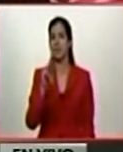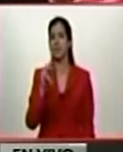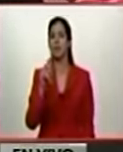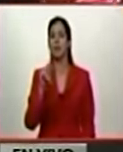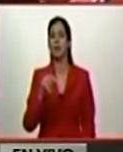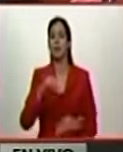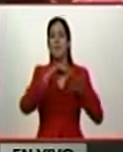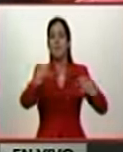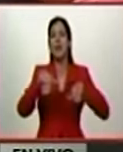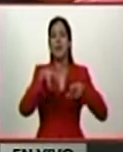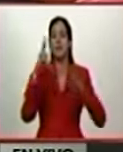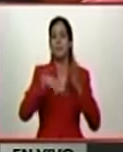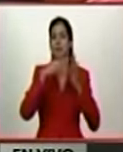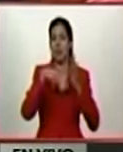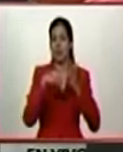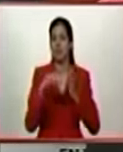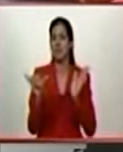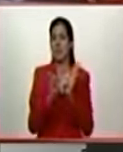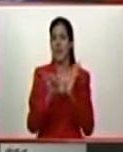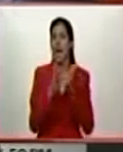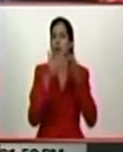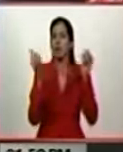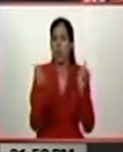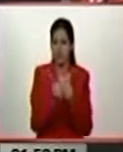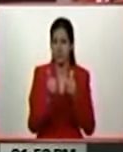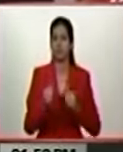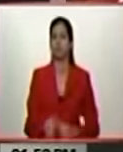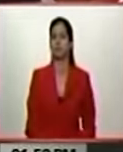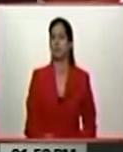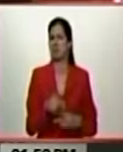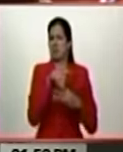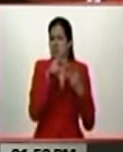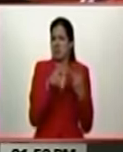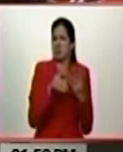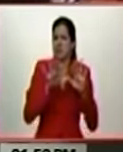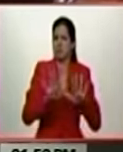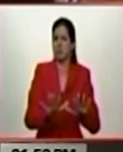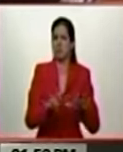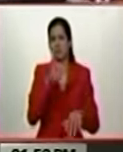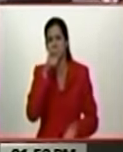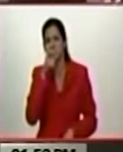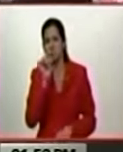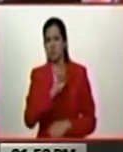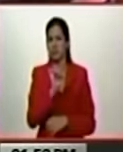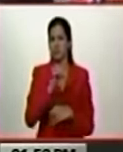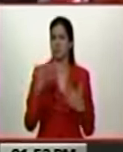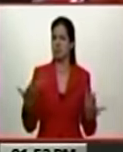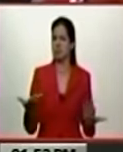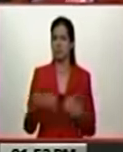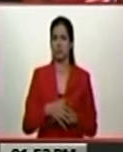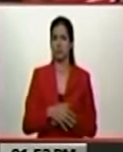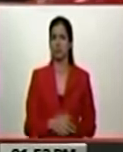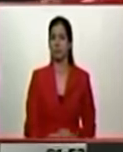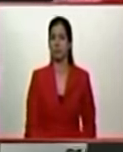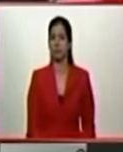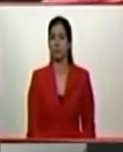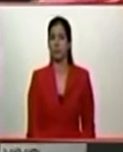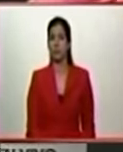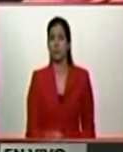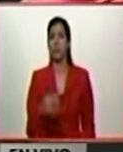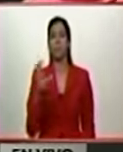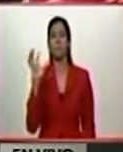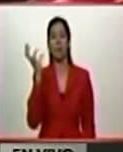límites con el estado Anzoátegui. ¿De qué van a constar estas unidades de protección vial? De una